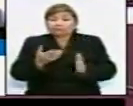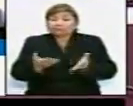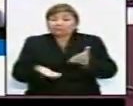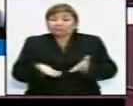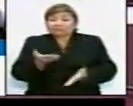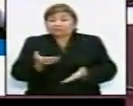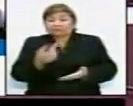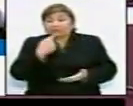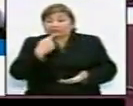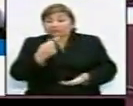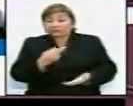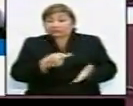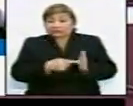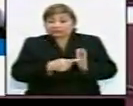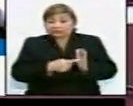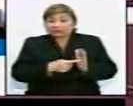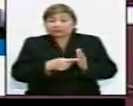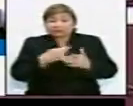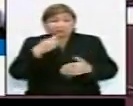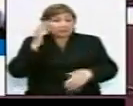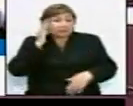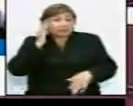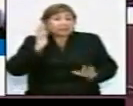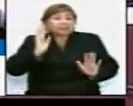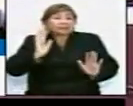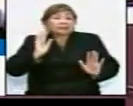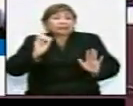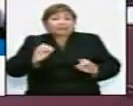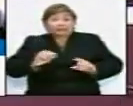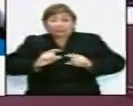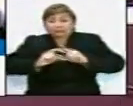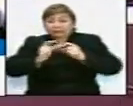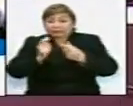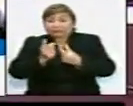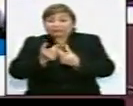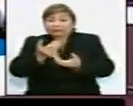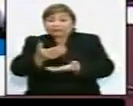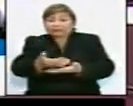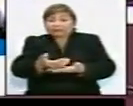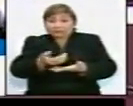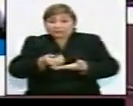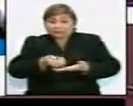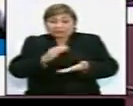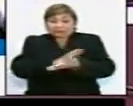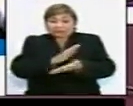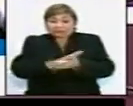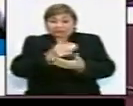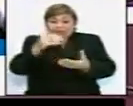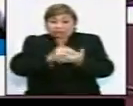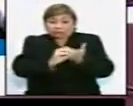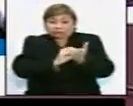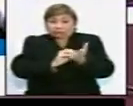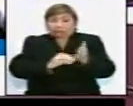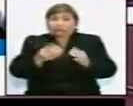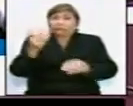de hecho que usted ha indicado, debo asumir que este partido adquirió el kit electoral